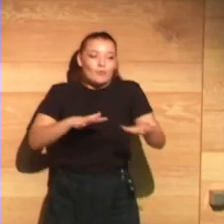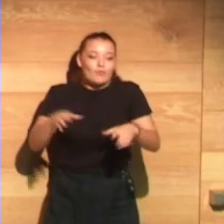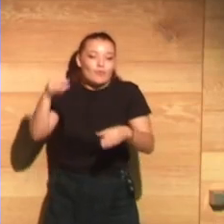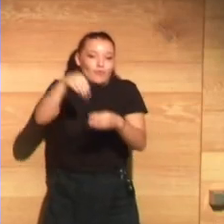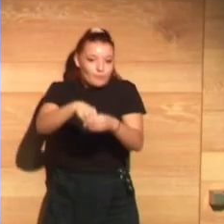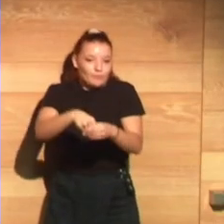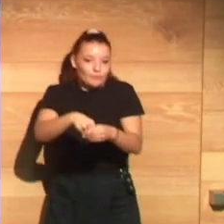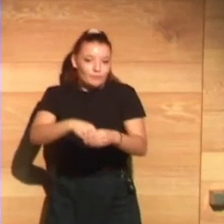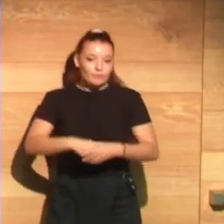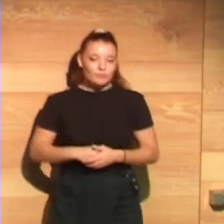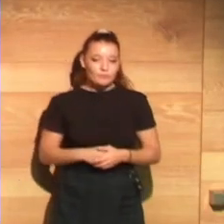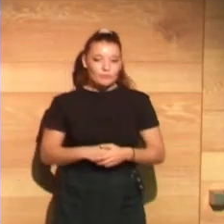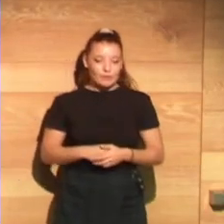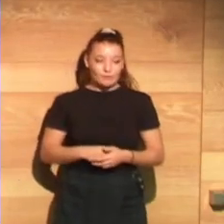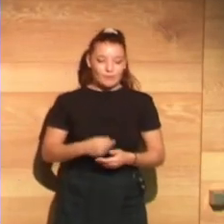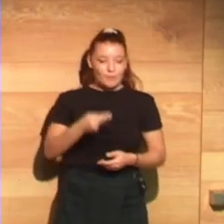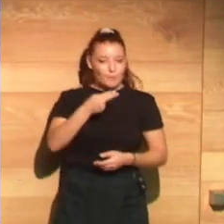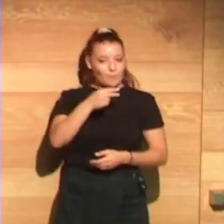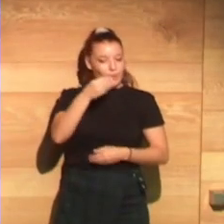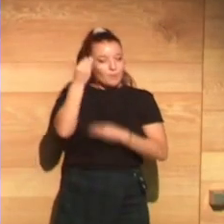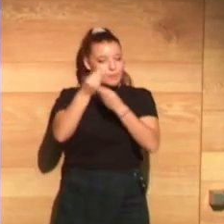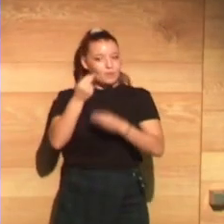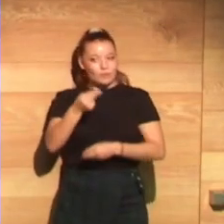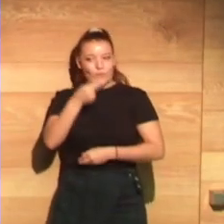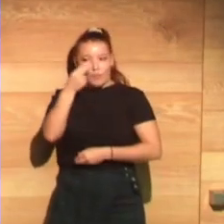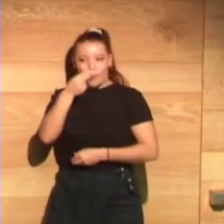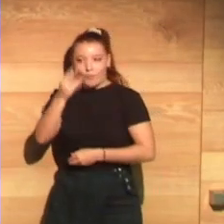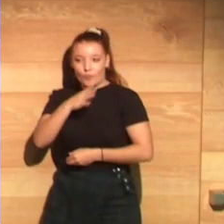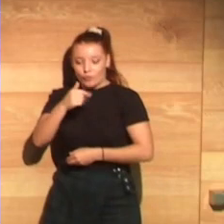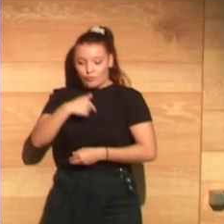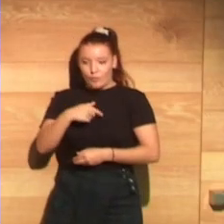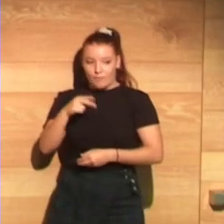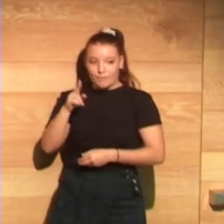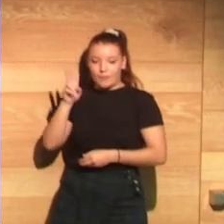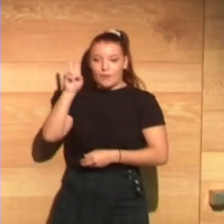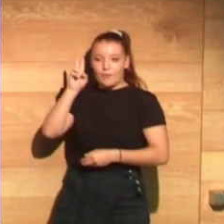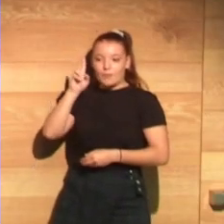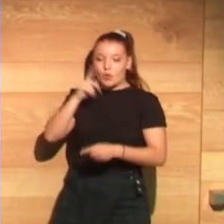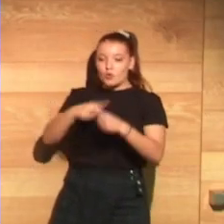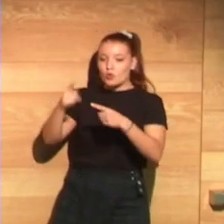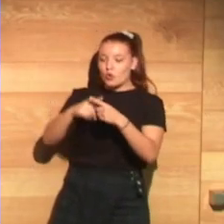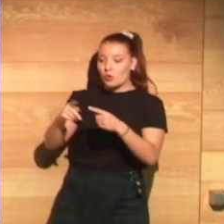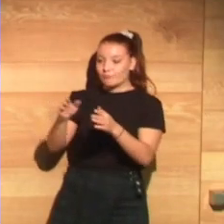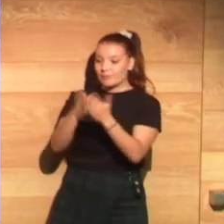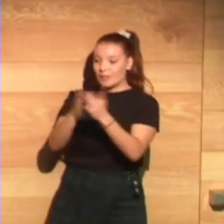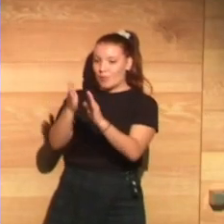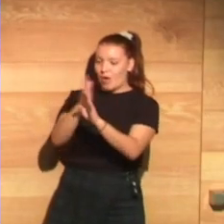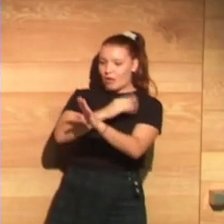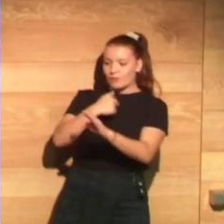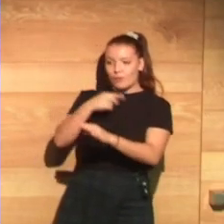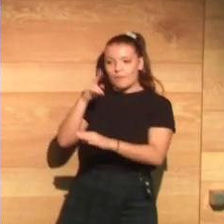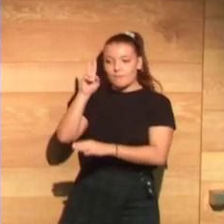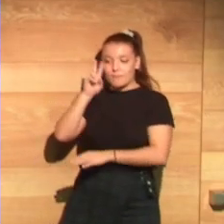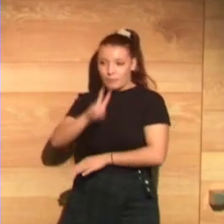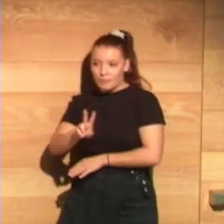más activa con lo que yo quiero contar. Eso es muy interesante, porque es cierto que yo sí que